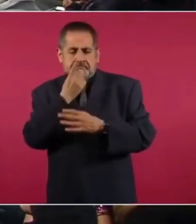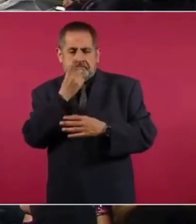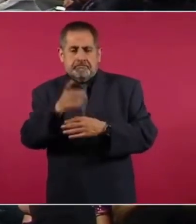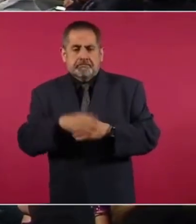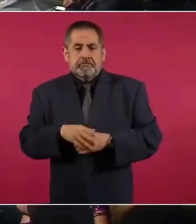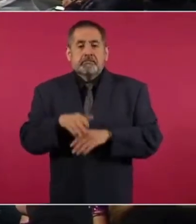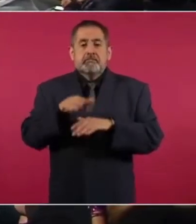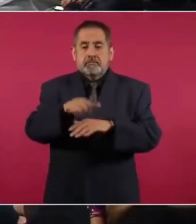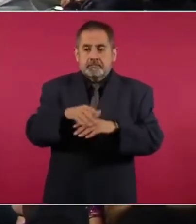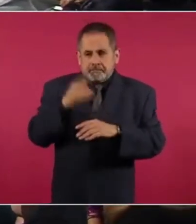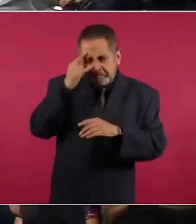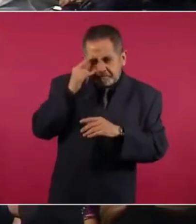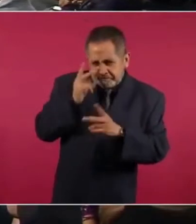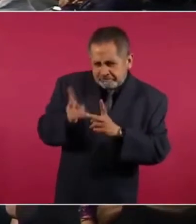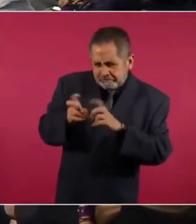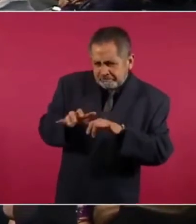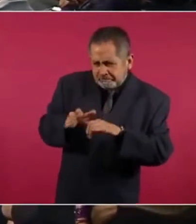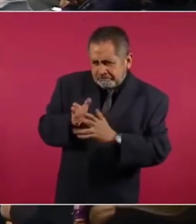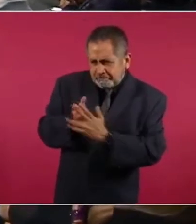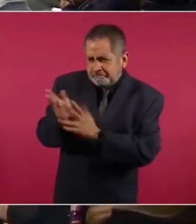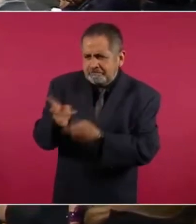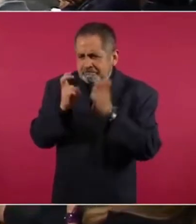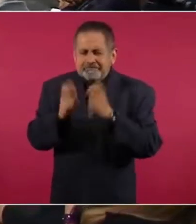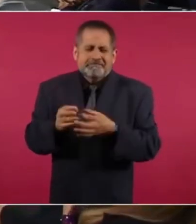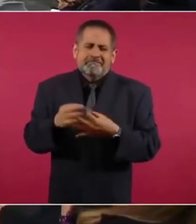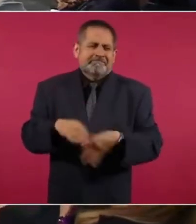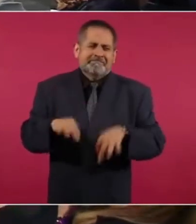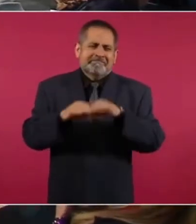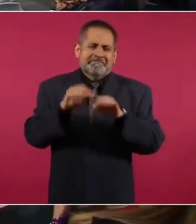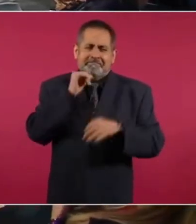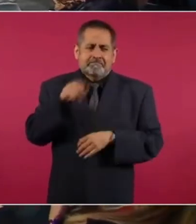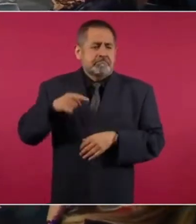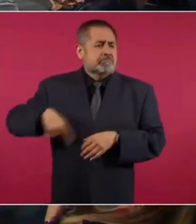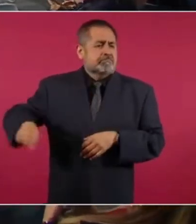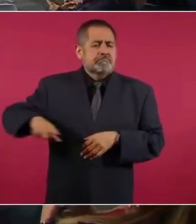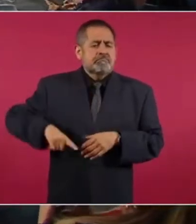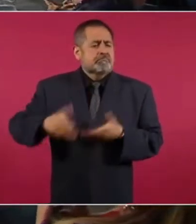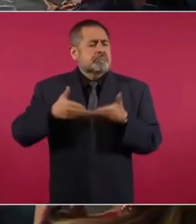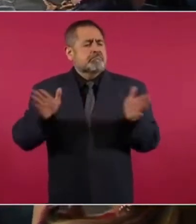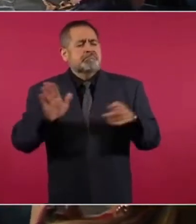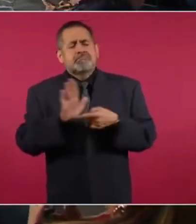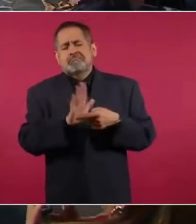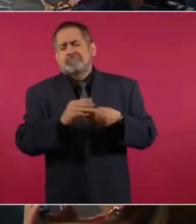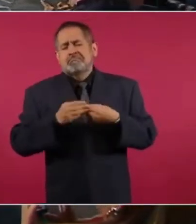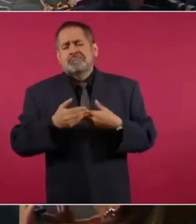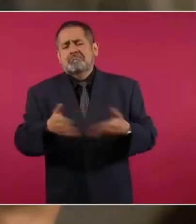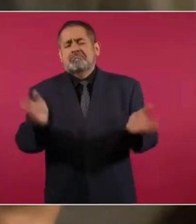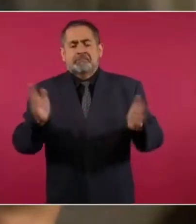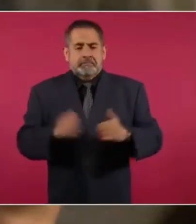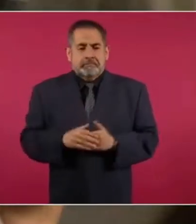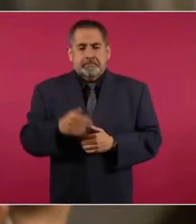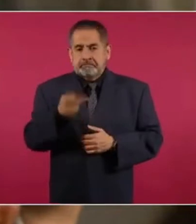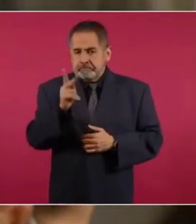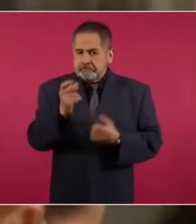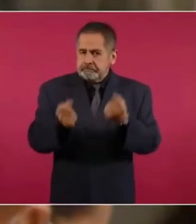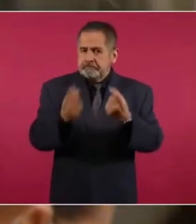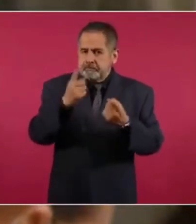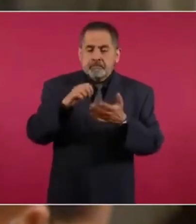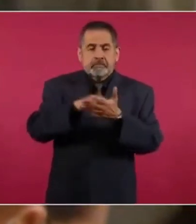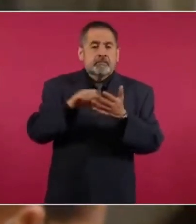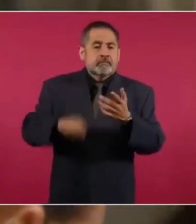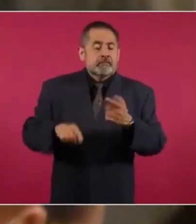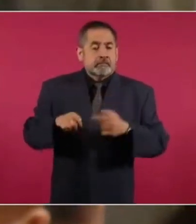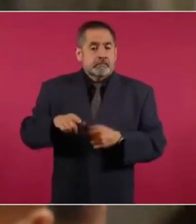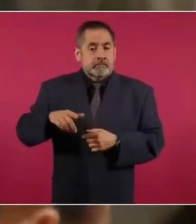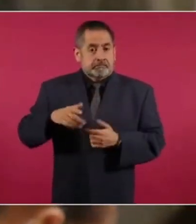este caso de los hackeos no es tan relevante porque todo está transparentado, todo es de dominio público. Sin embargo, hay casos, por ejemplo,